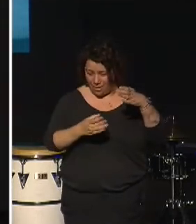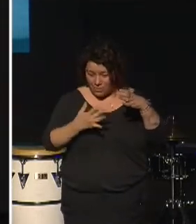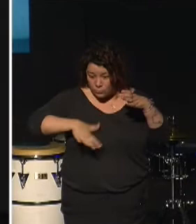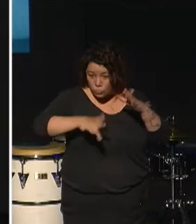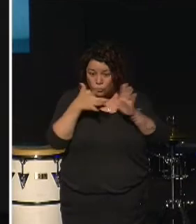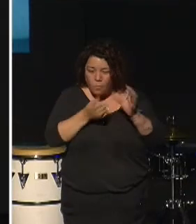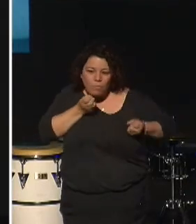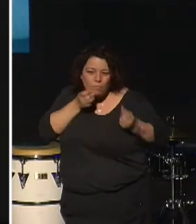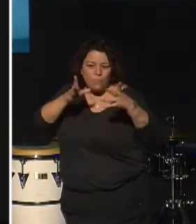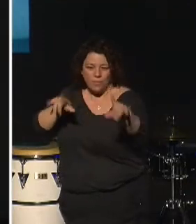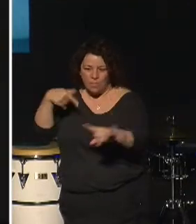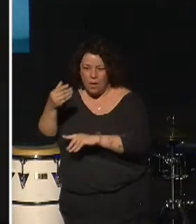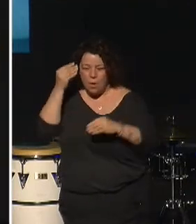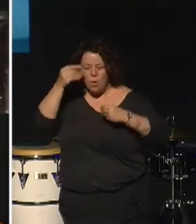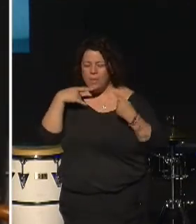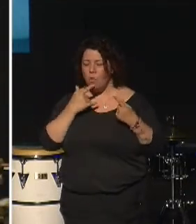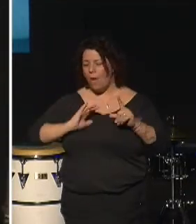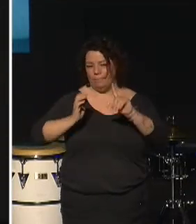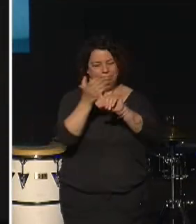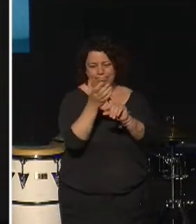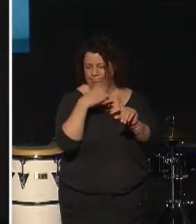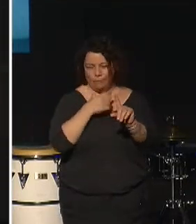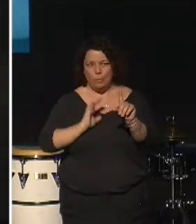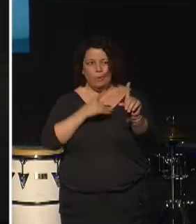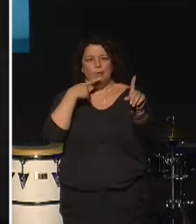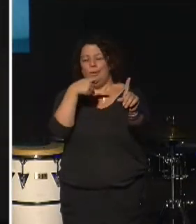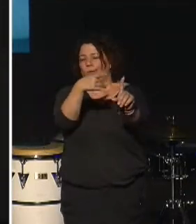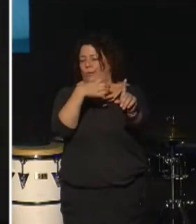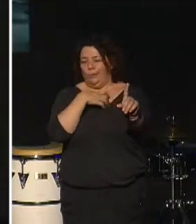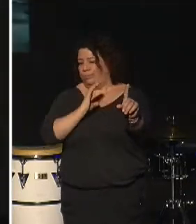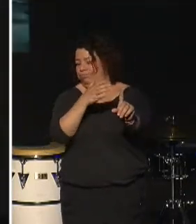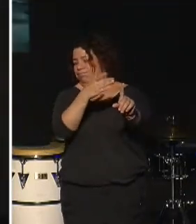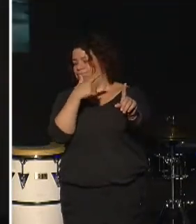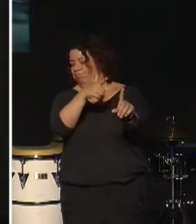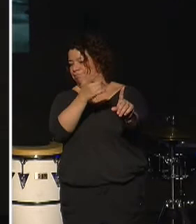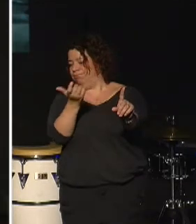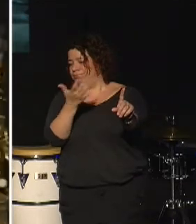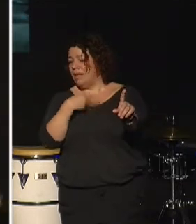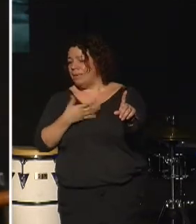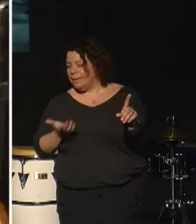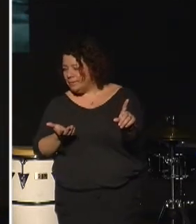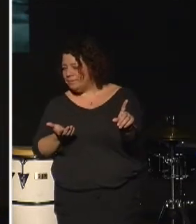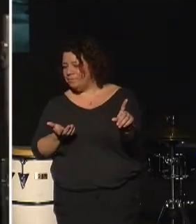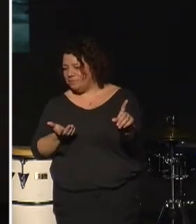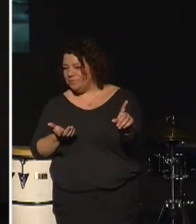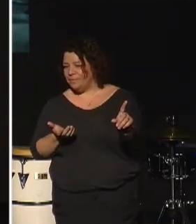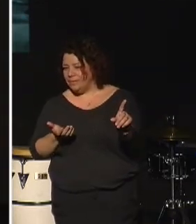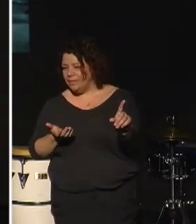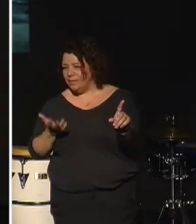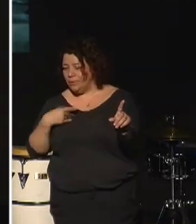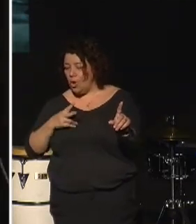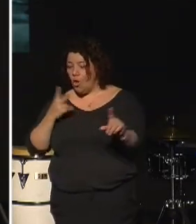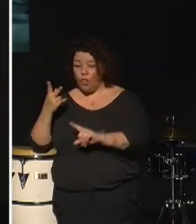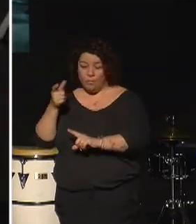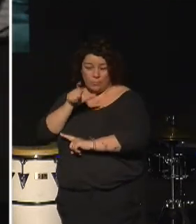Pero pensaba que era algo inalcanzable, que era prácticamente imposible. ¿Qué pasa? Que me he juntado con otros